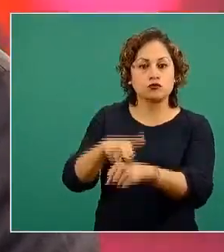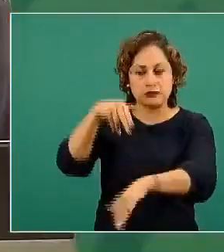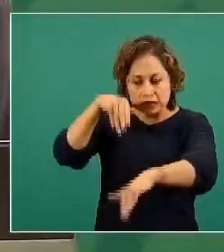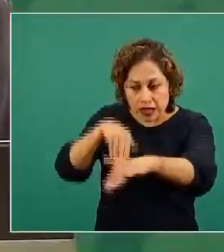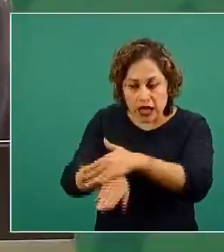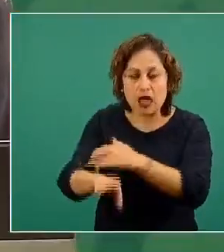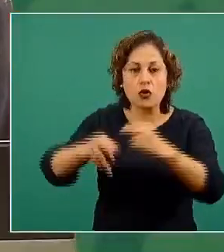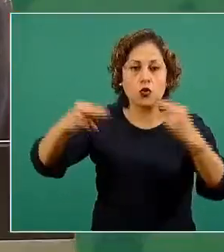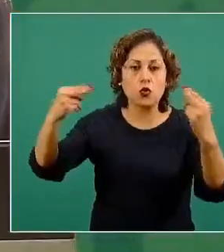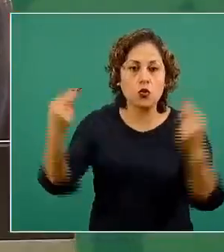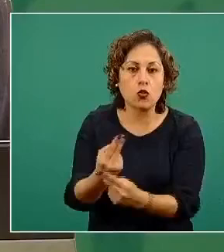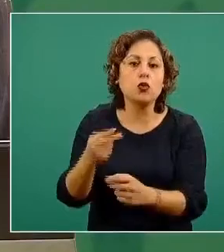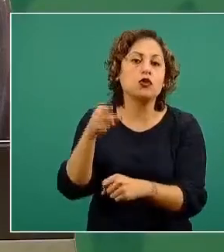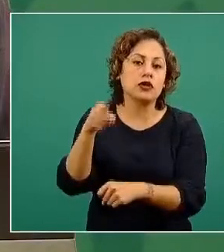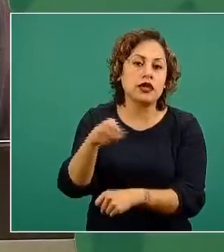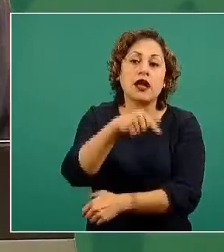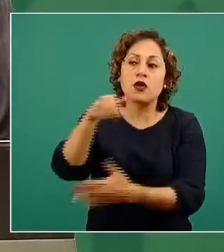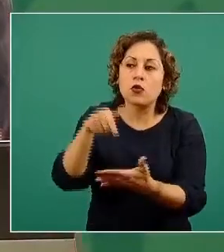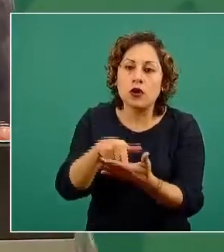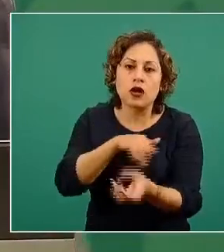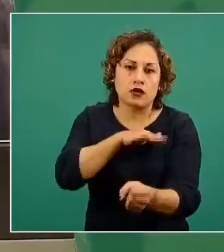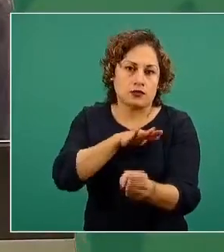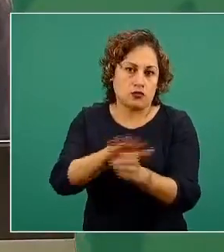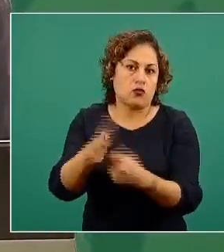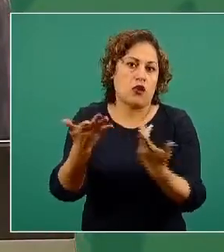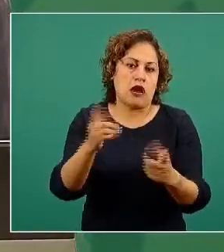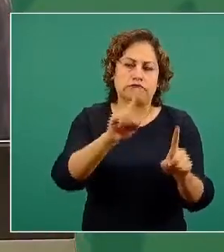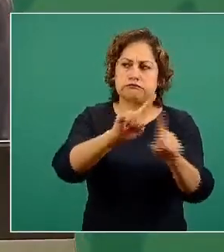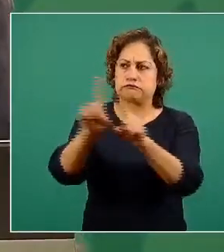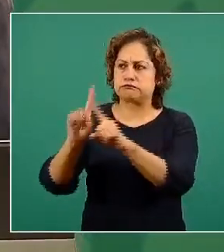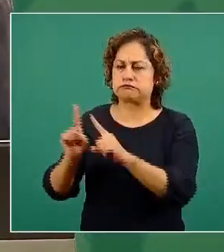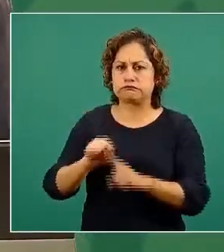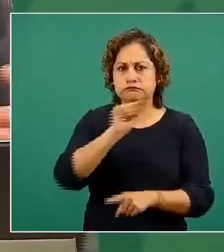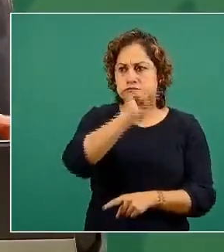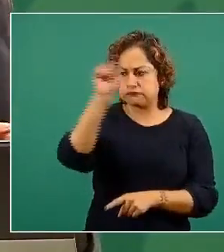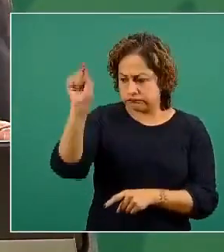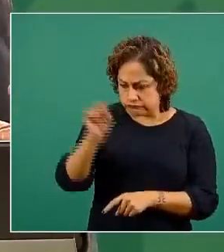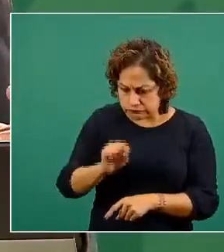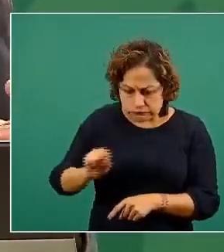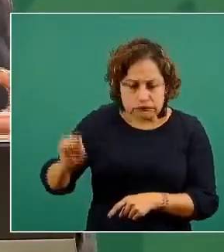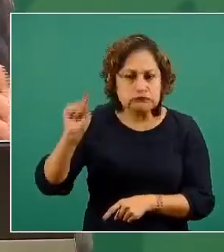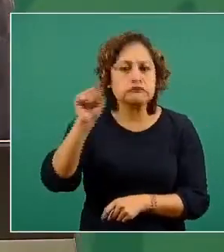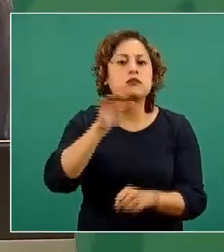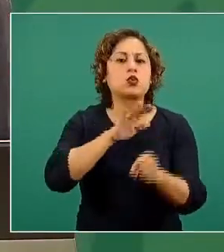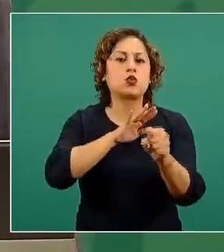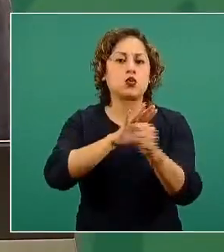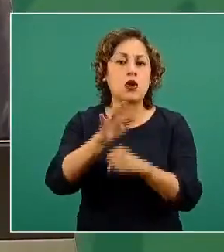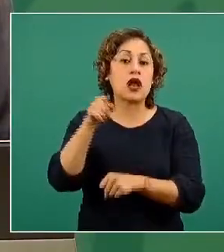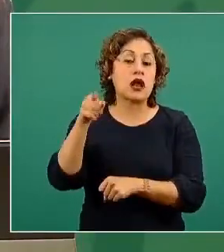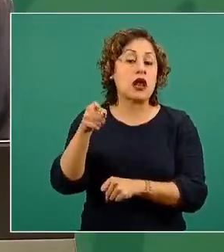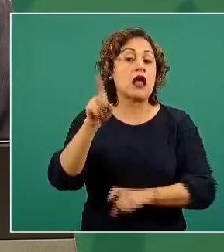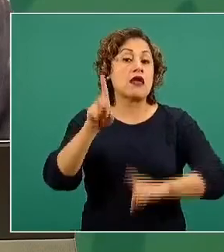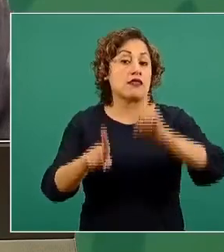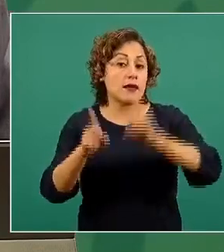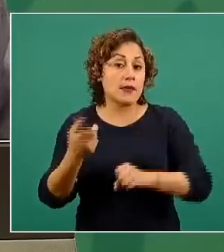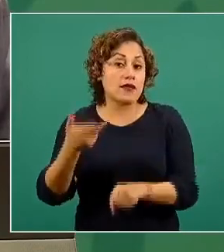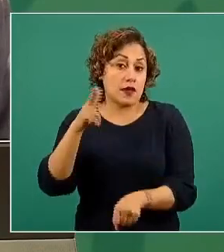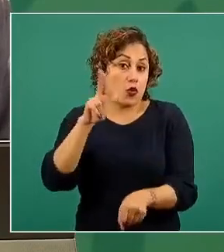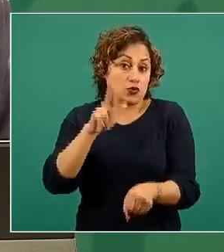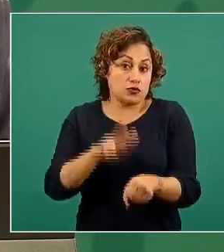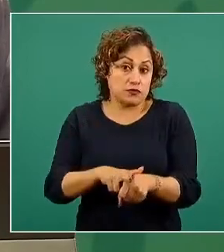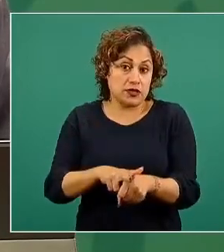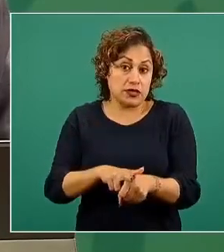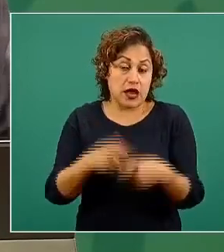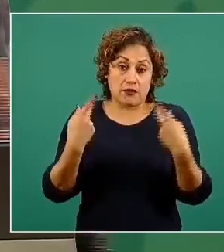hospitalarias. ¿En cuáles unidades hospitalarias? Tenemos muchas unidades hospitalarias donde tenemos una capacidad tal vez limitada para